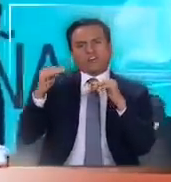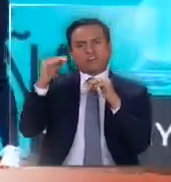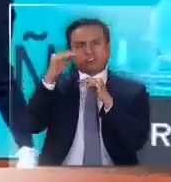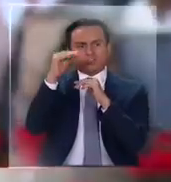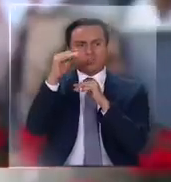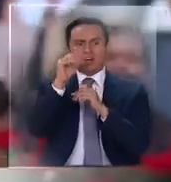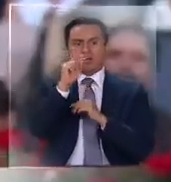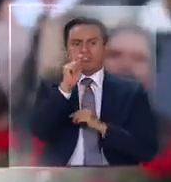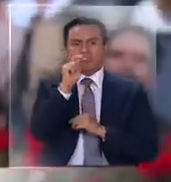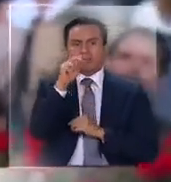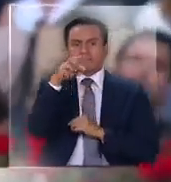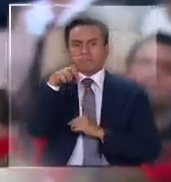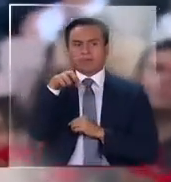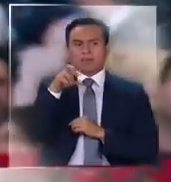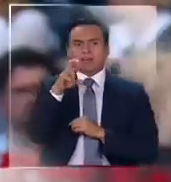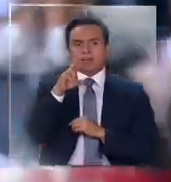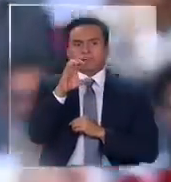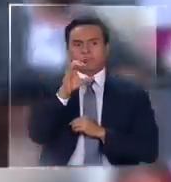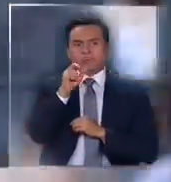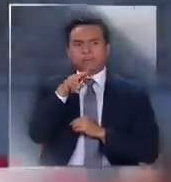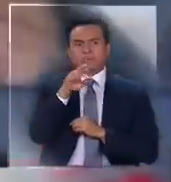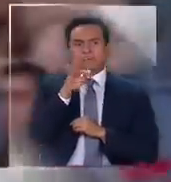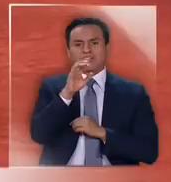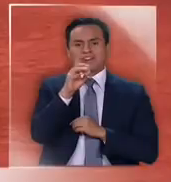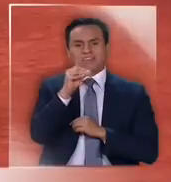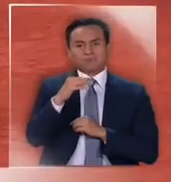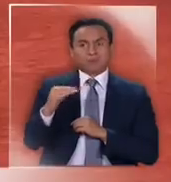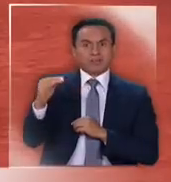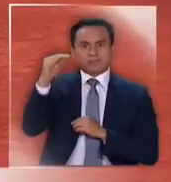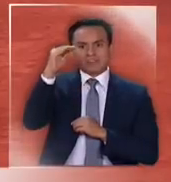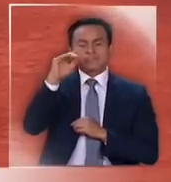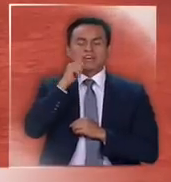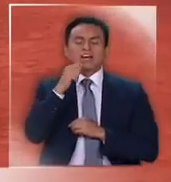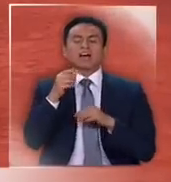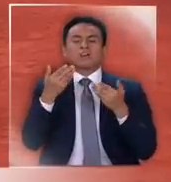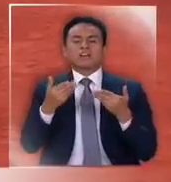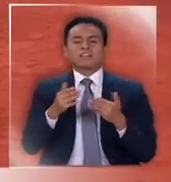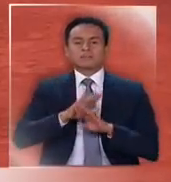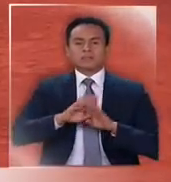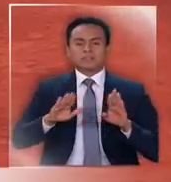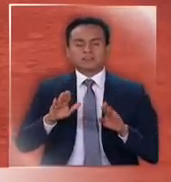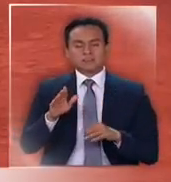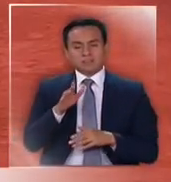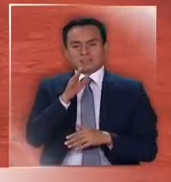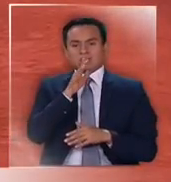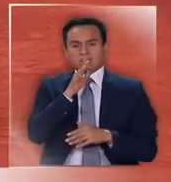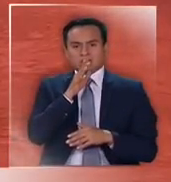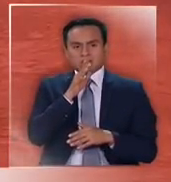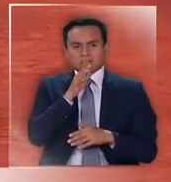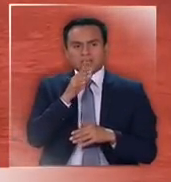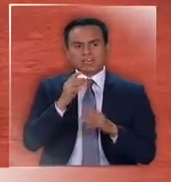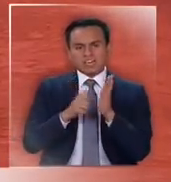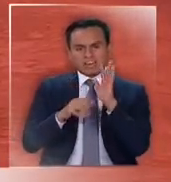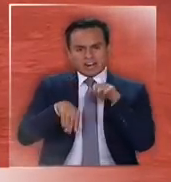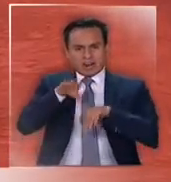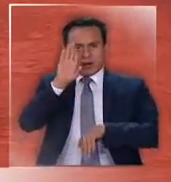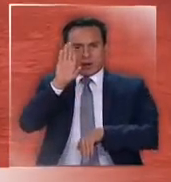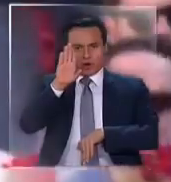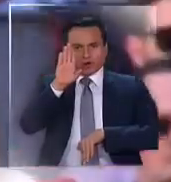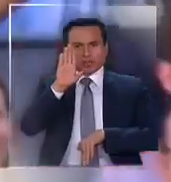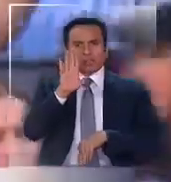ranking ATP, Roger Federer. Además, termina con su increíble récord